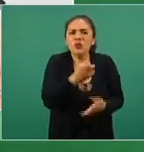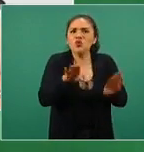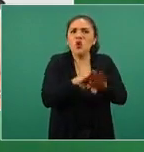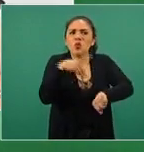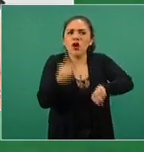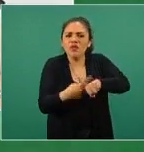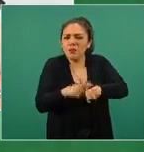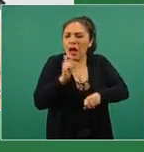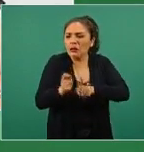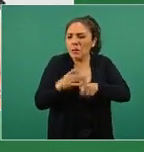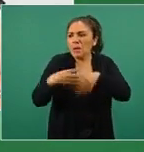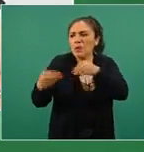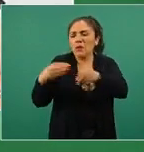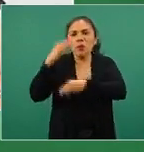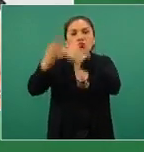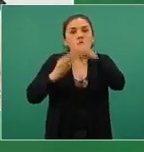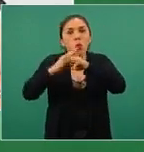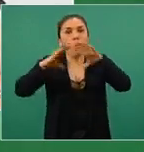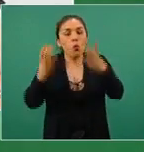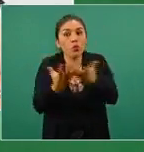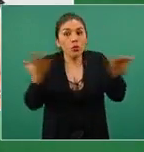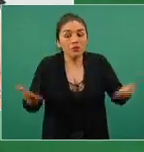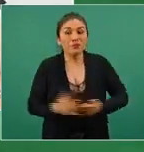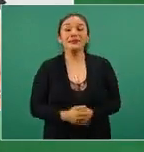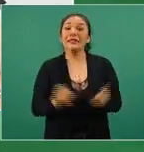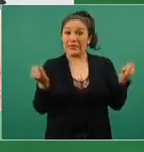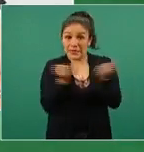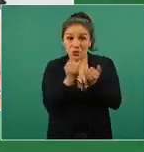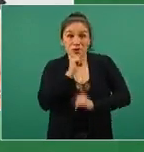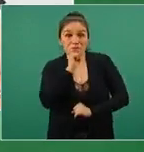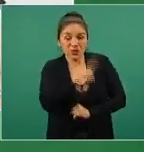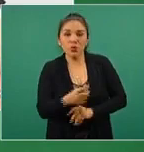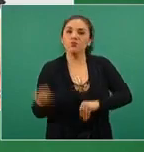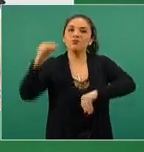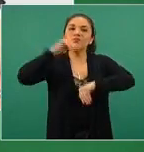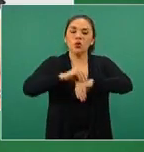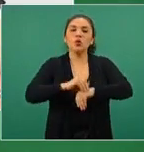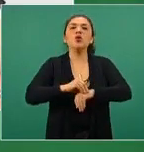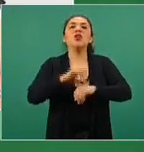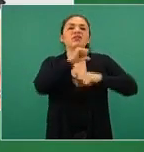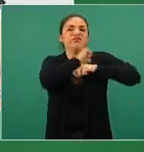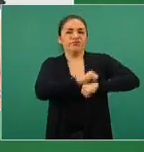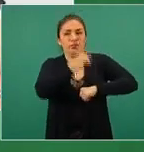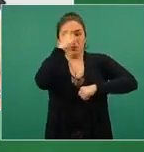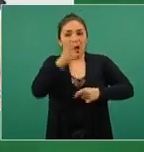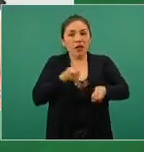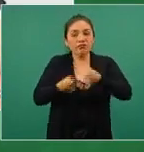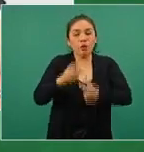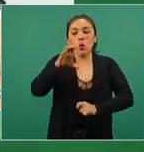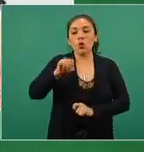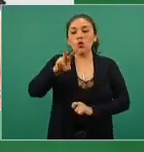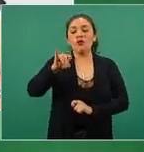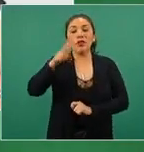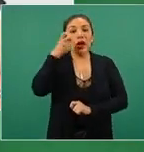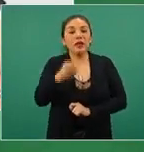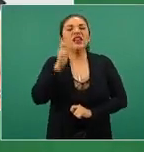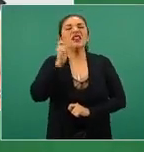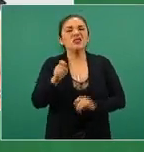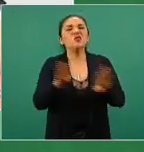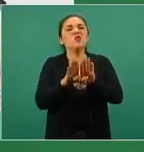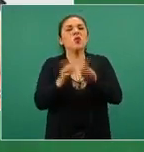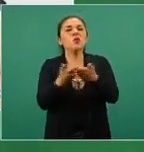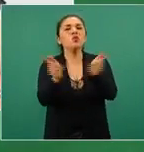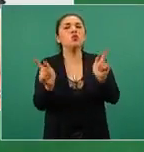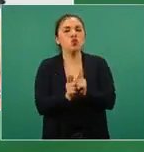este virus en el mundo. De igual manera, se instala el Comando Operativo COVID, el cual es un